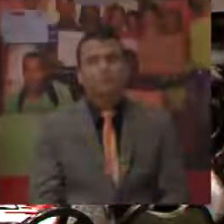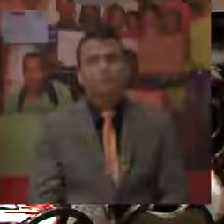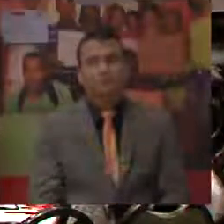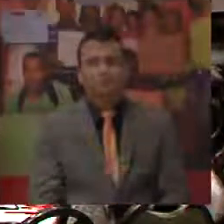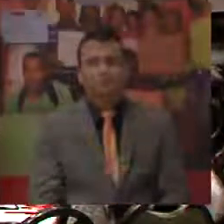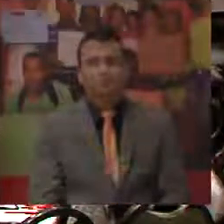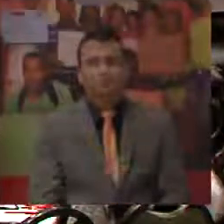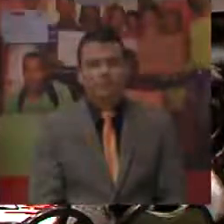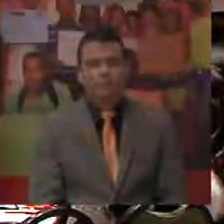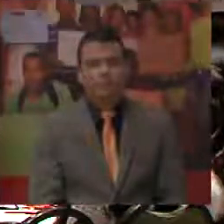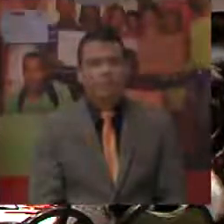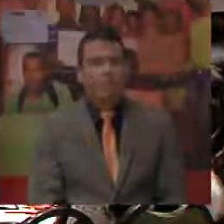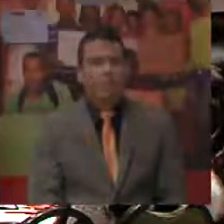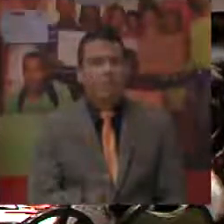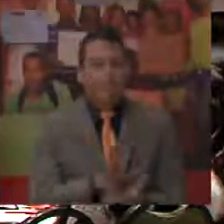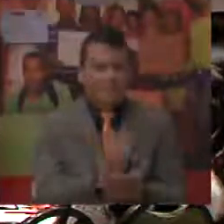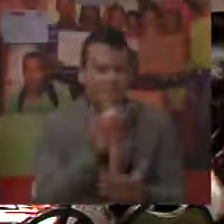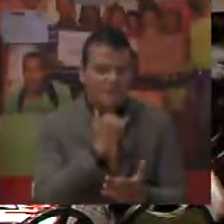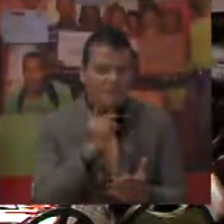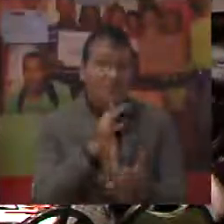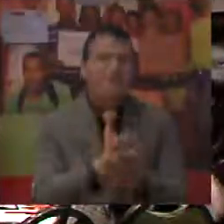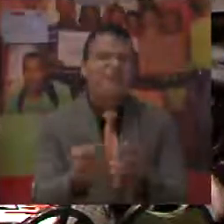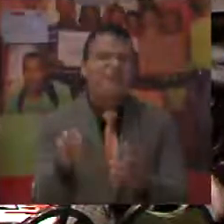no les voy a comentar cómo.